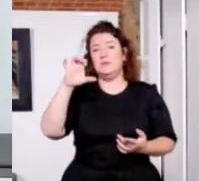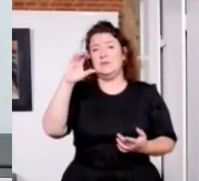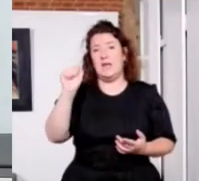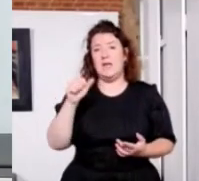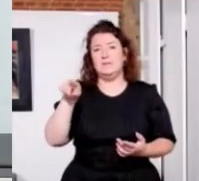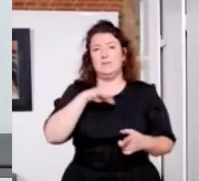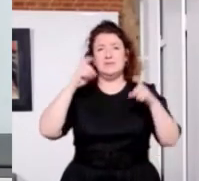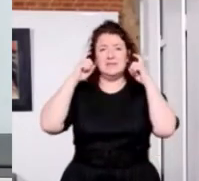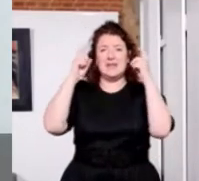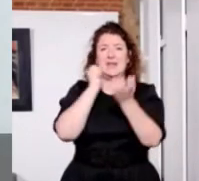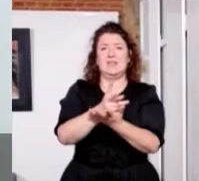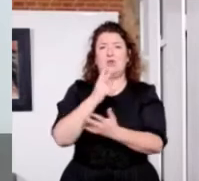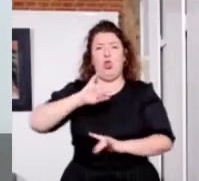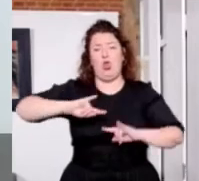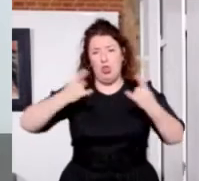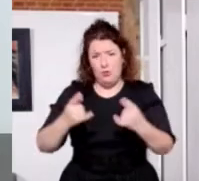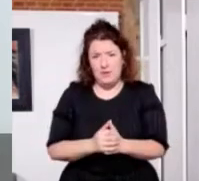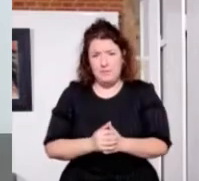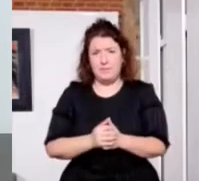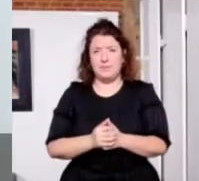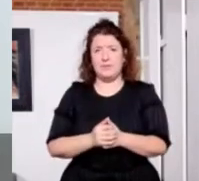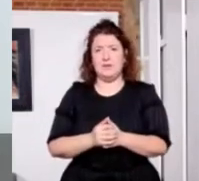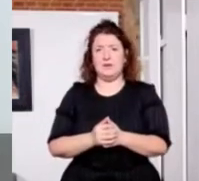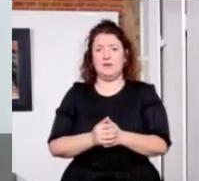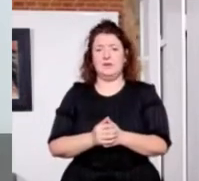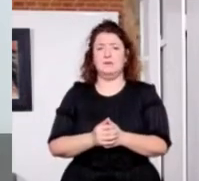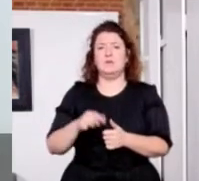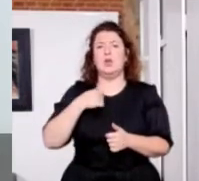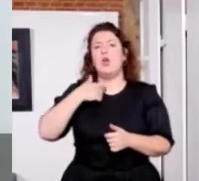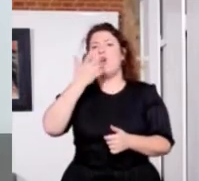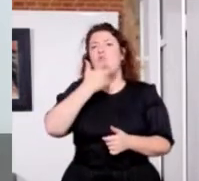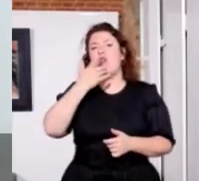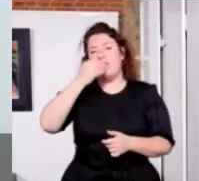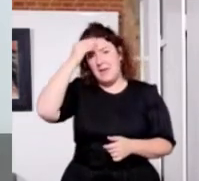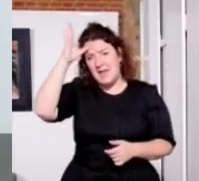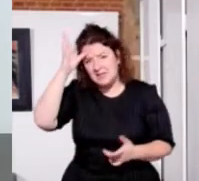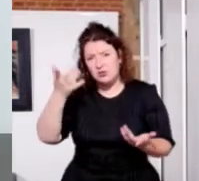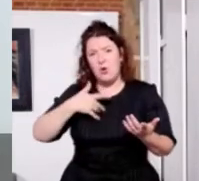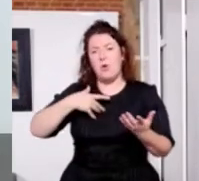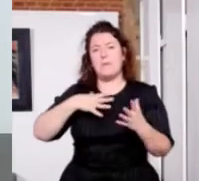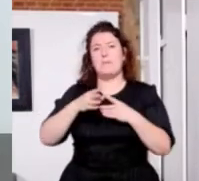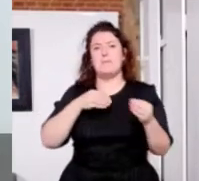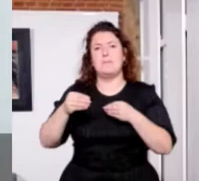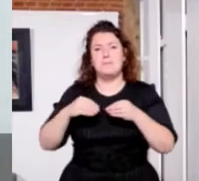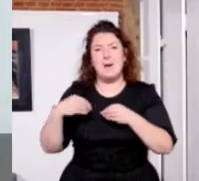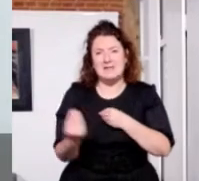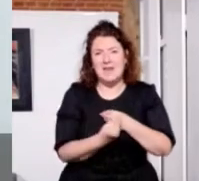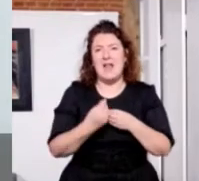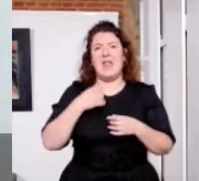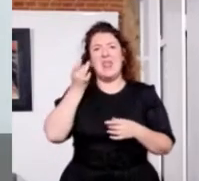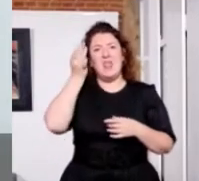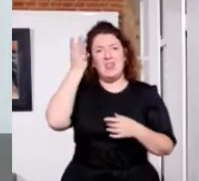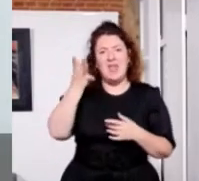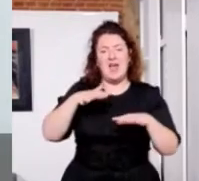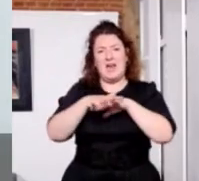este doble reto, a generar conocimiento, generar materiales, generar ideas, generar